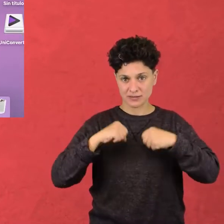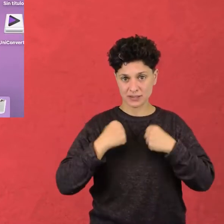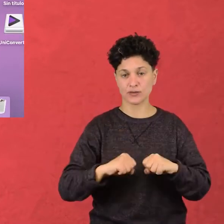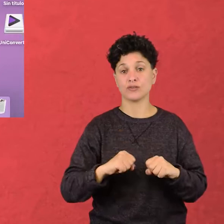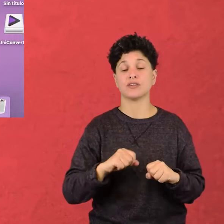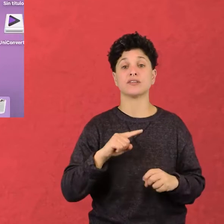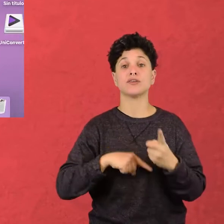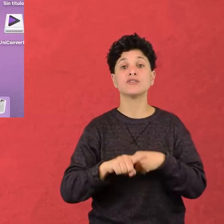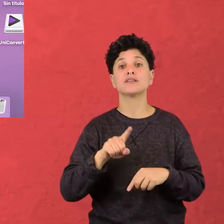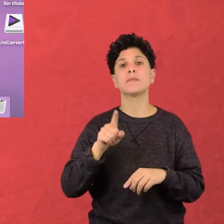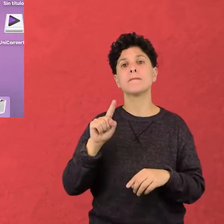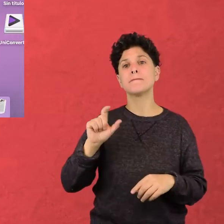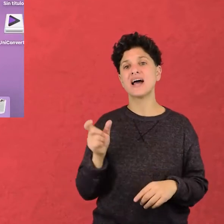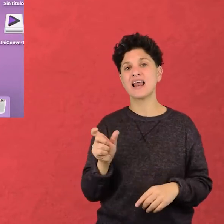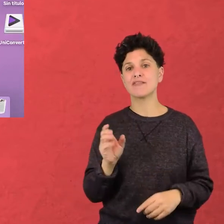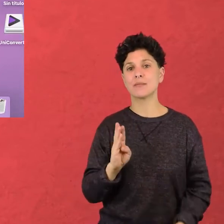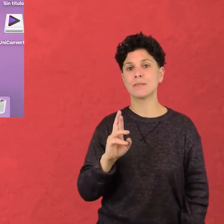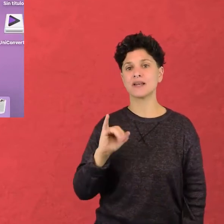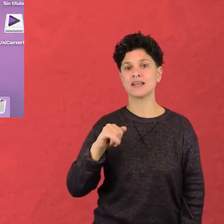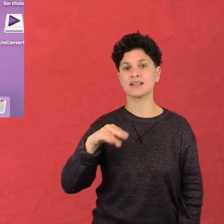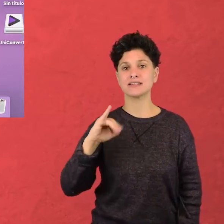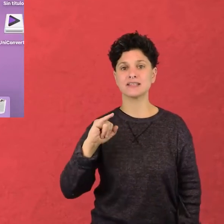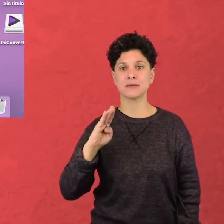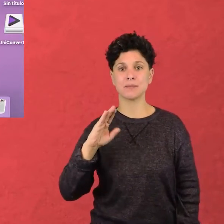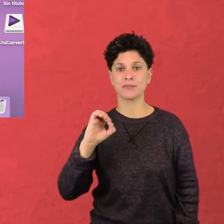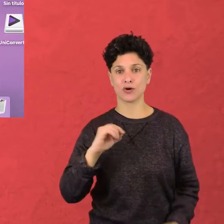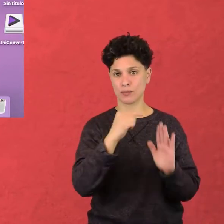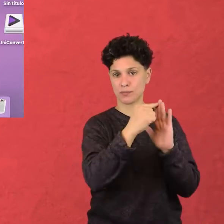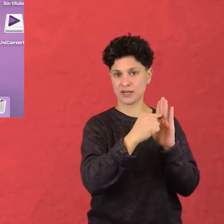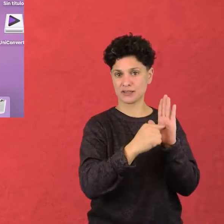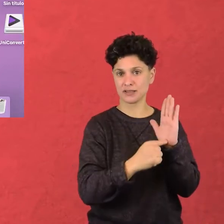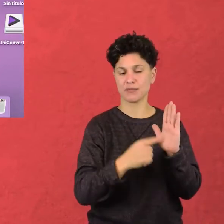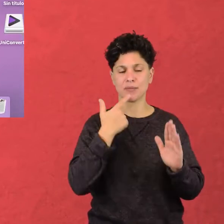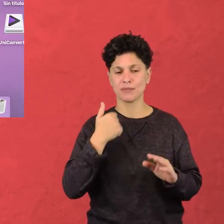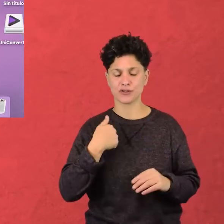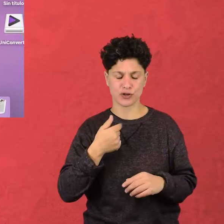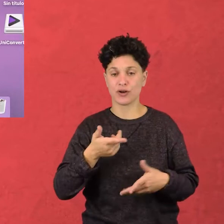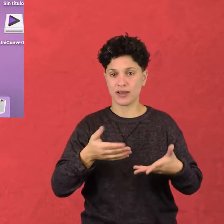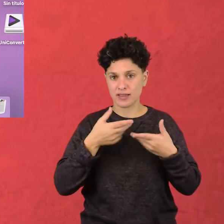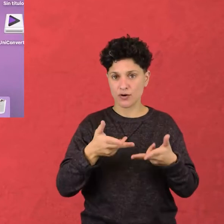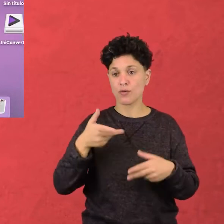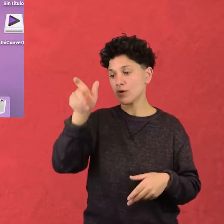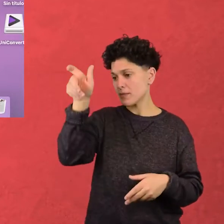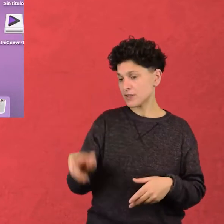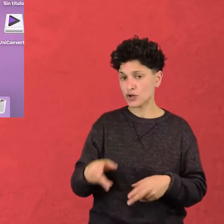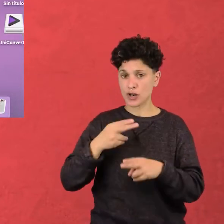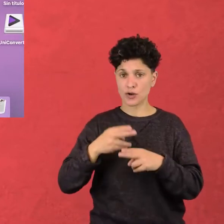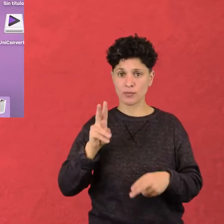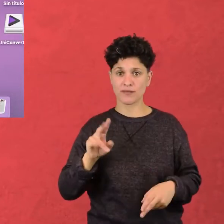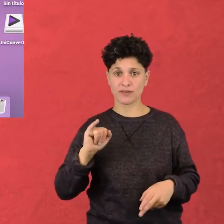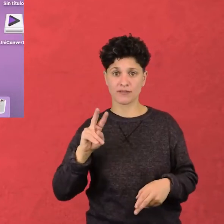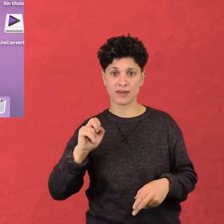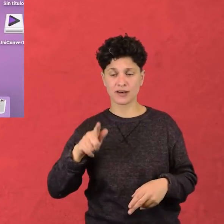entender, porque ¿qué es un principio? Cuando yo digo, Viviana es una mujer de principios, yo